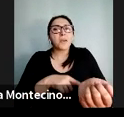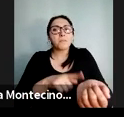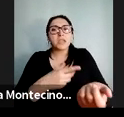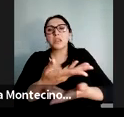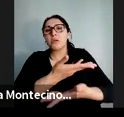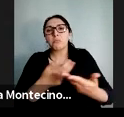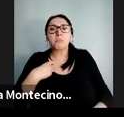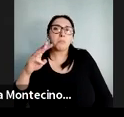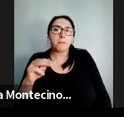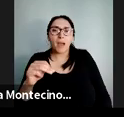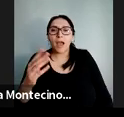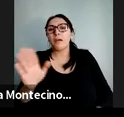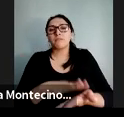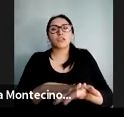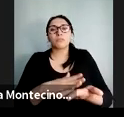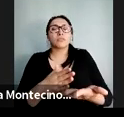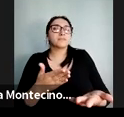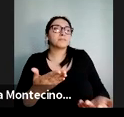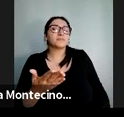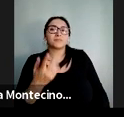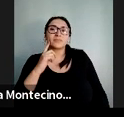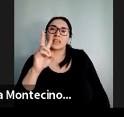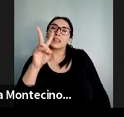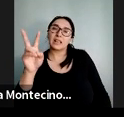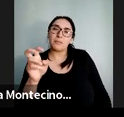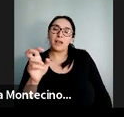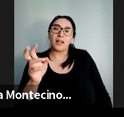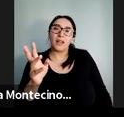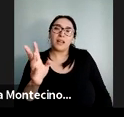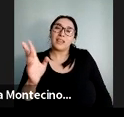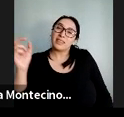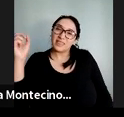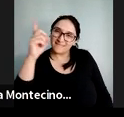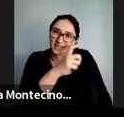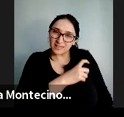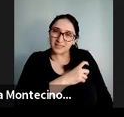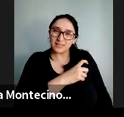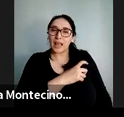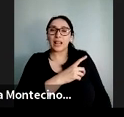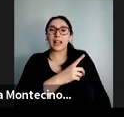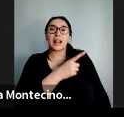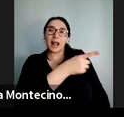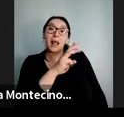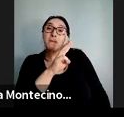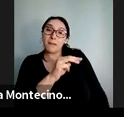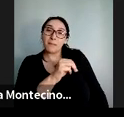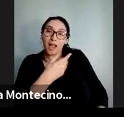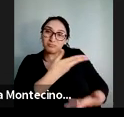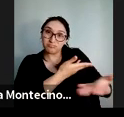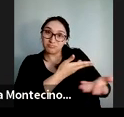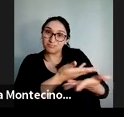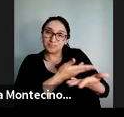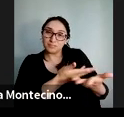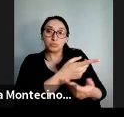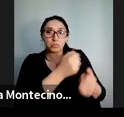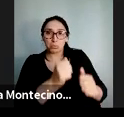mamá, que por ejemplo también ha sido un tránsito complejo poder habituarla a los espacios virtuales, con ella